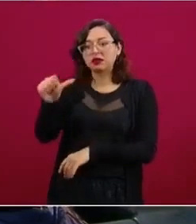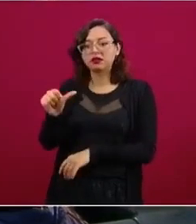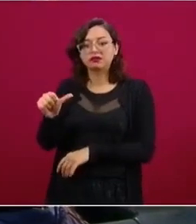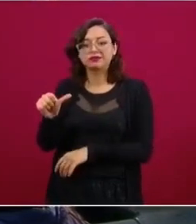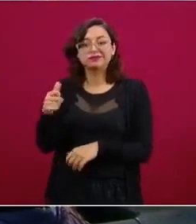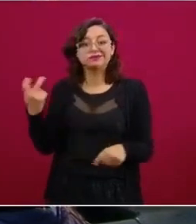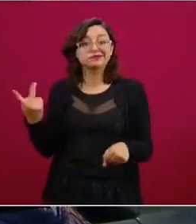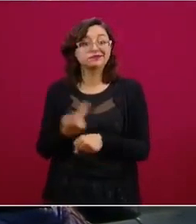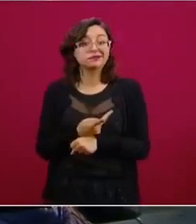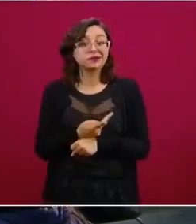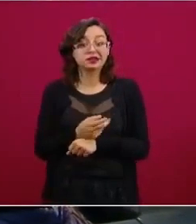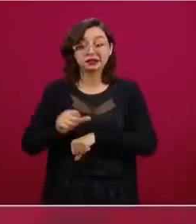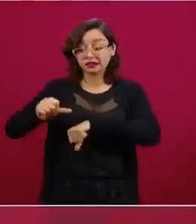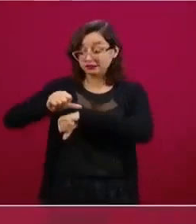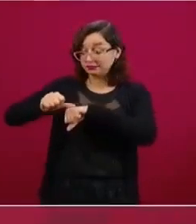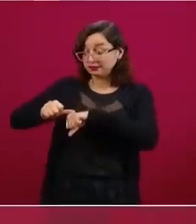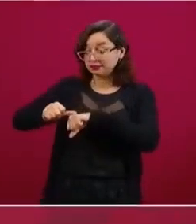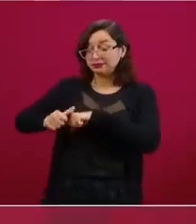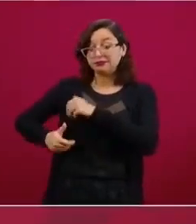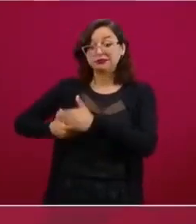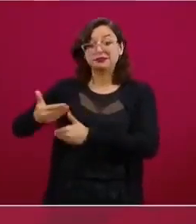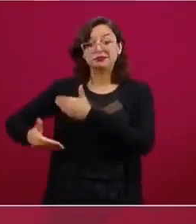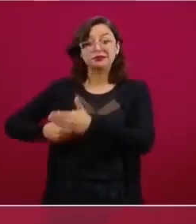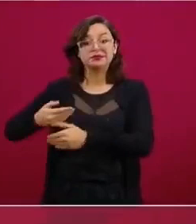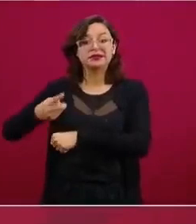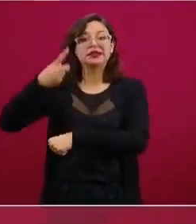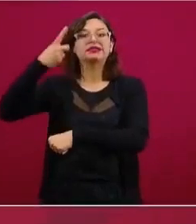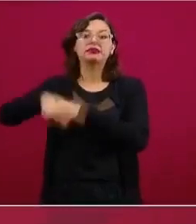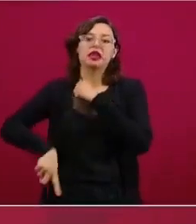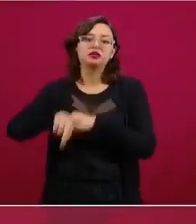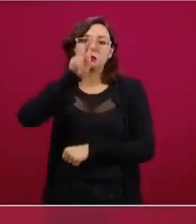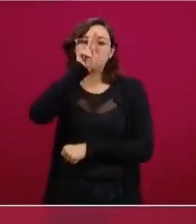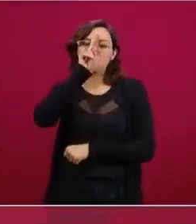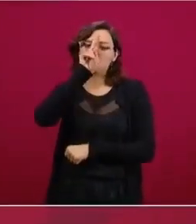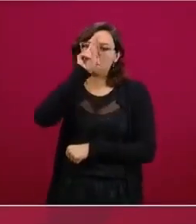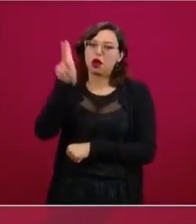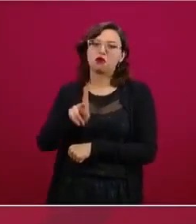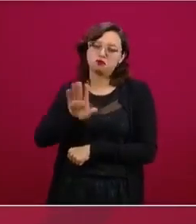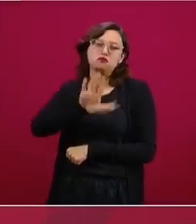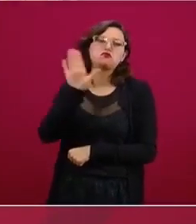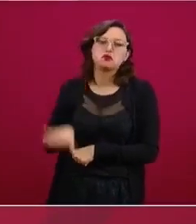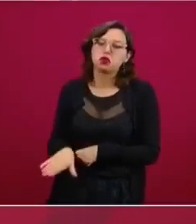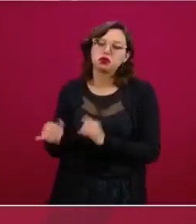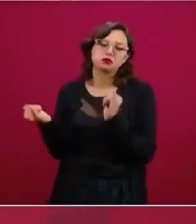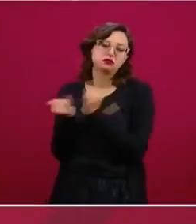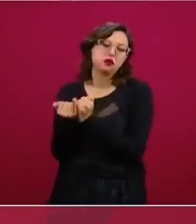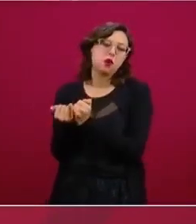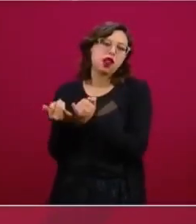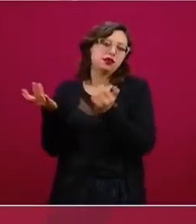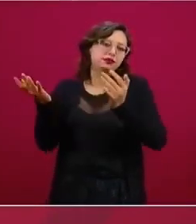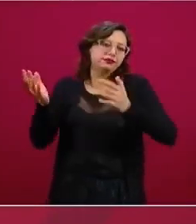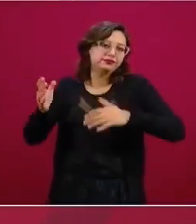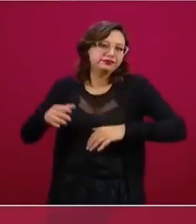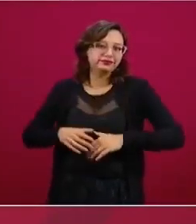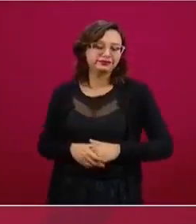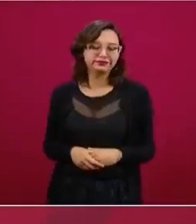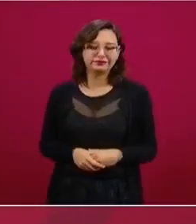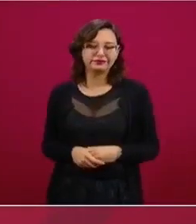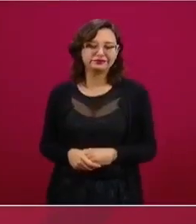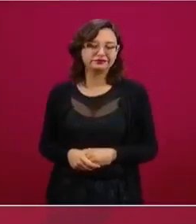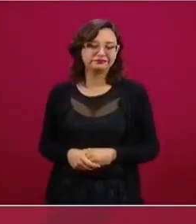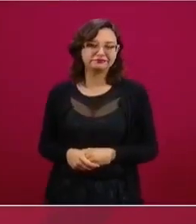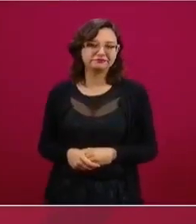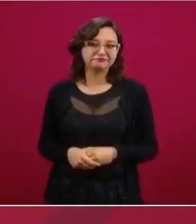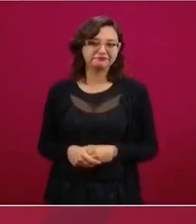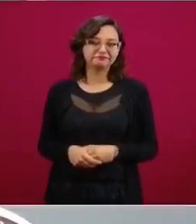la intervención quirúrgica causa un daño también fatal, poniendo los dos extremos de